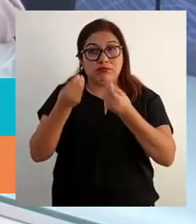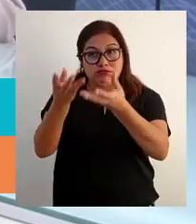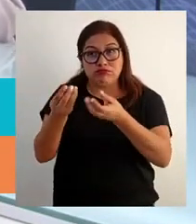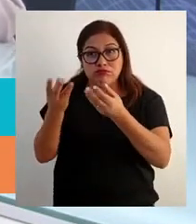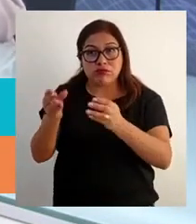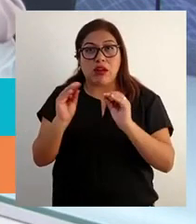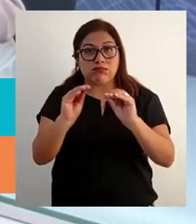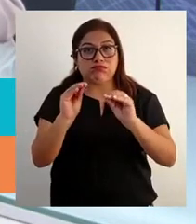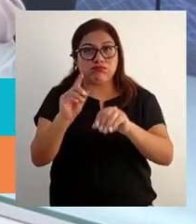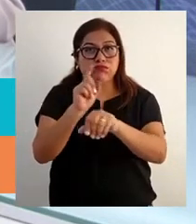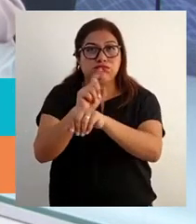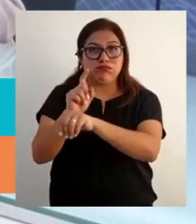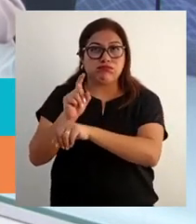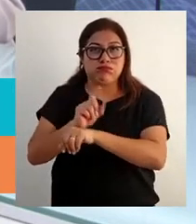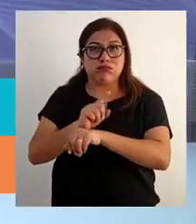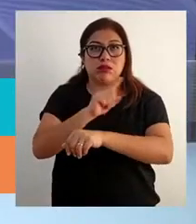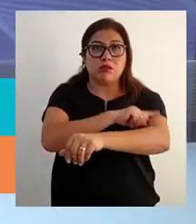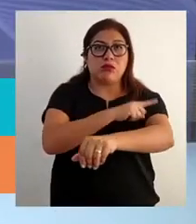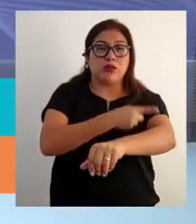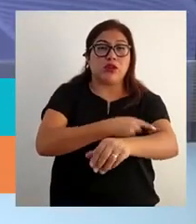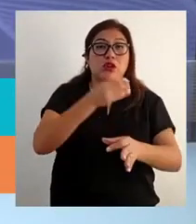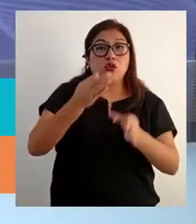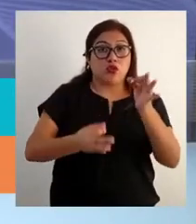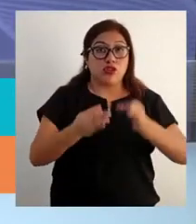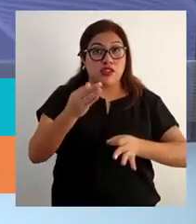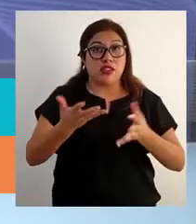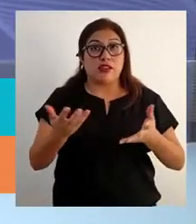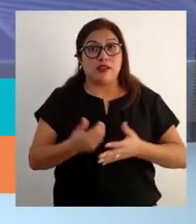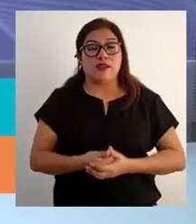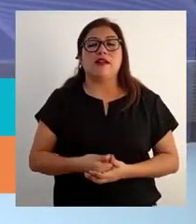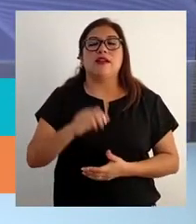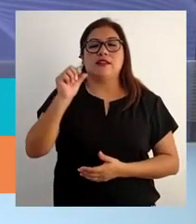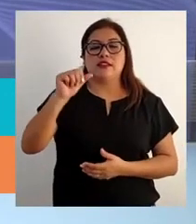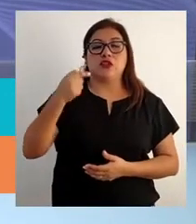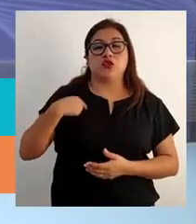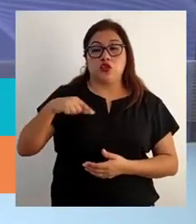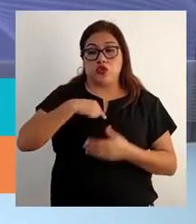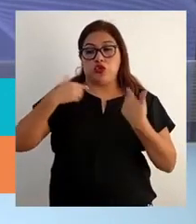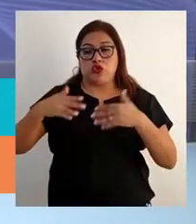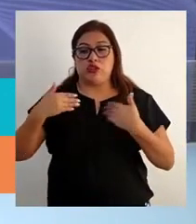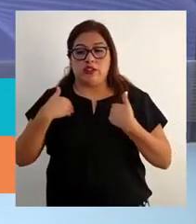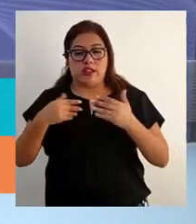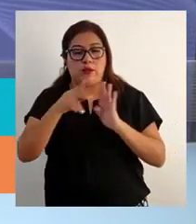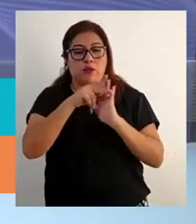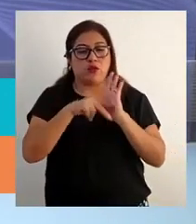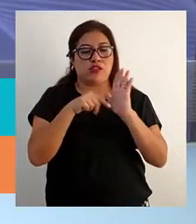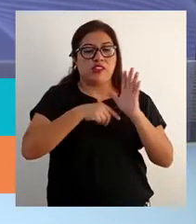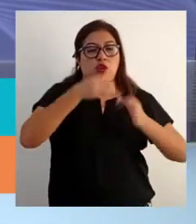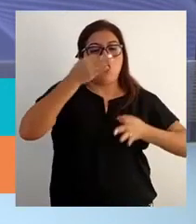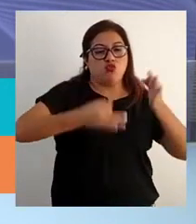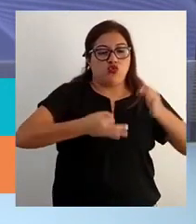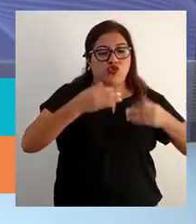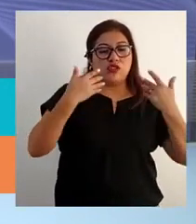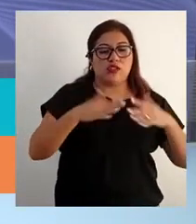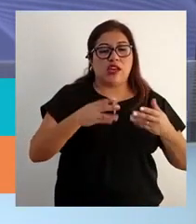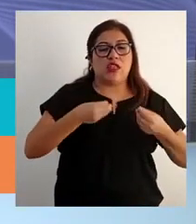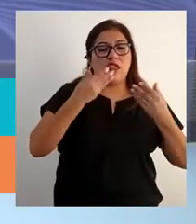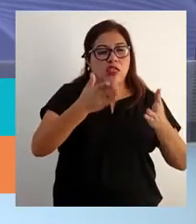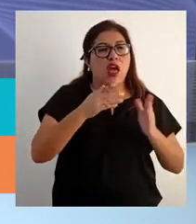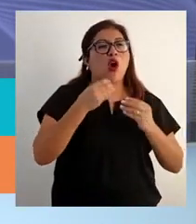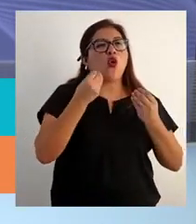Poder Judicial. Sí, ya desde nuestro protocolo de atención judicial ya se han dado los estándares mínimos de